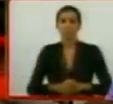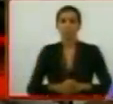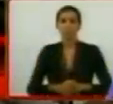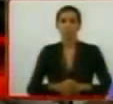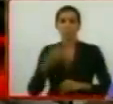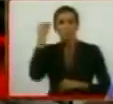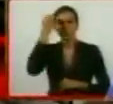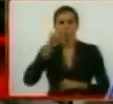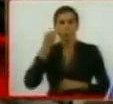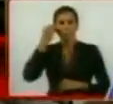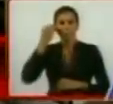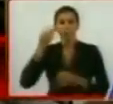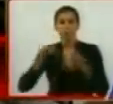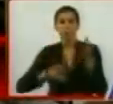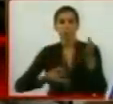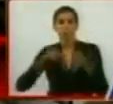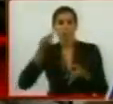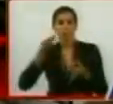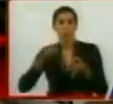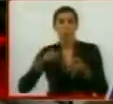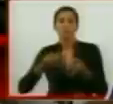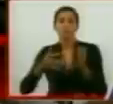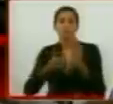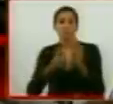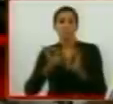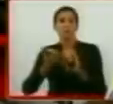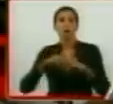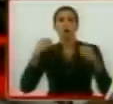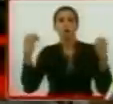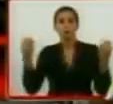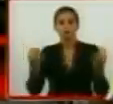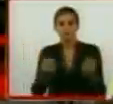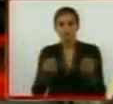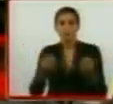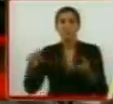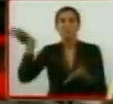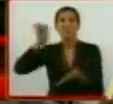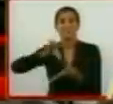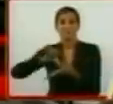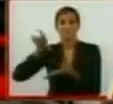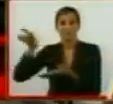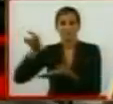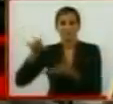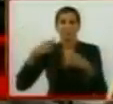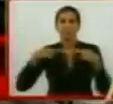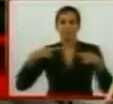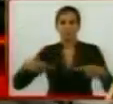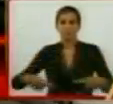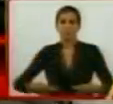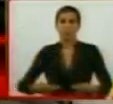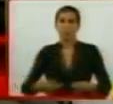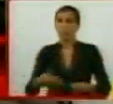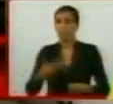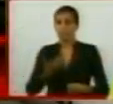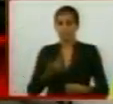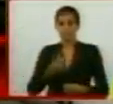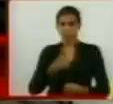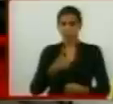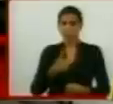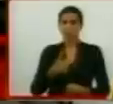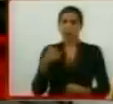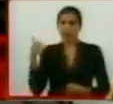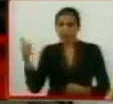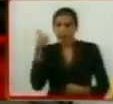técnica, por parte de la Oficina Central de Recursos Humanos. No podemos nosotros tomar caso por